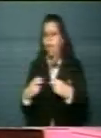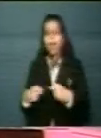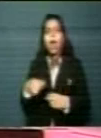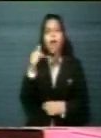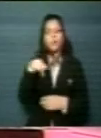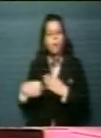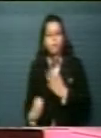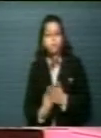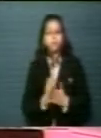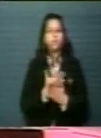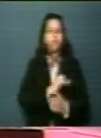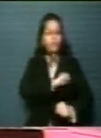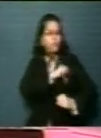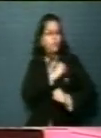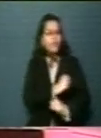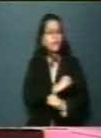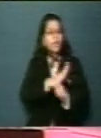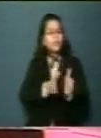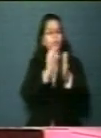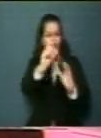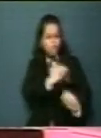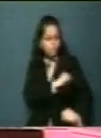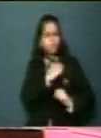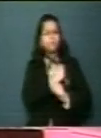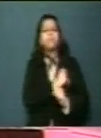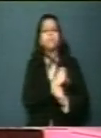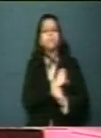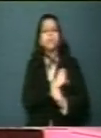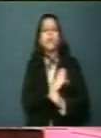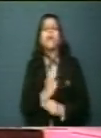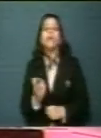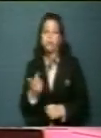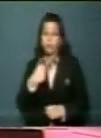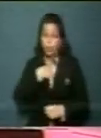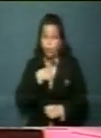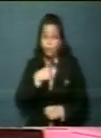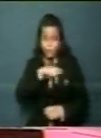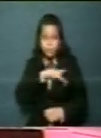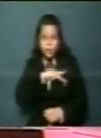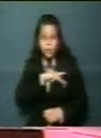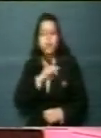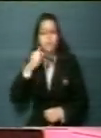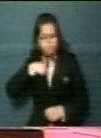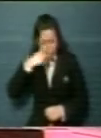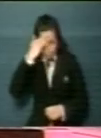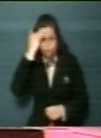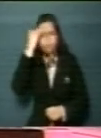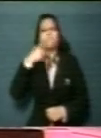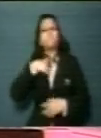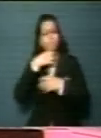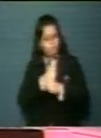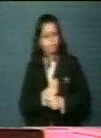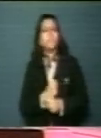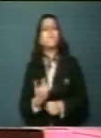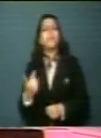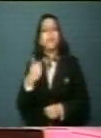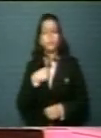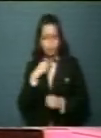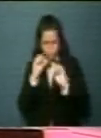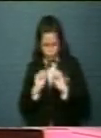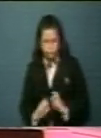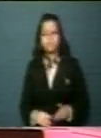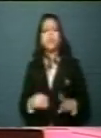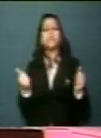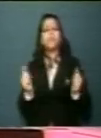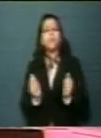fortalecer nuestras instituciones. En lo personal, estamos convencidos que si fuimos capaces de resolver